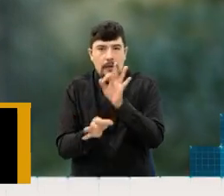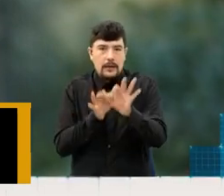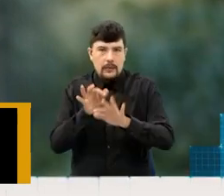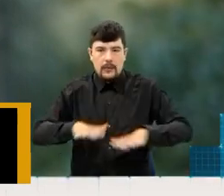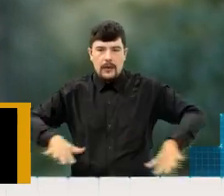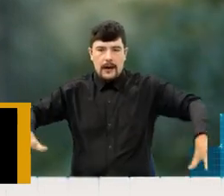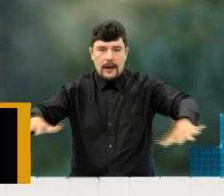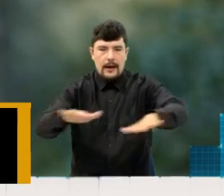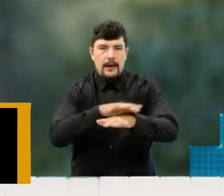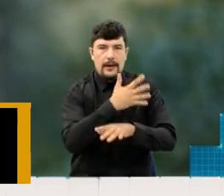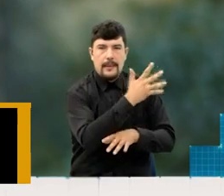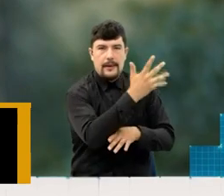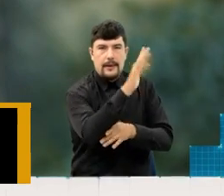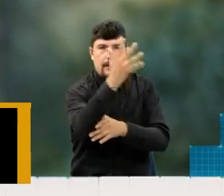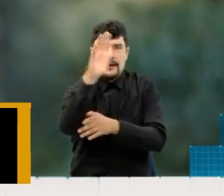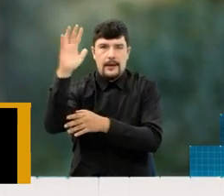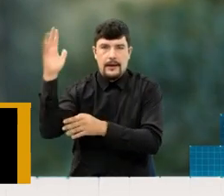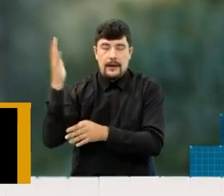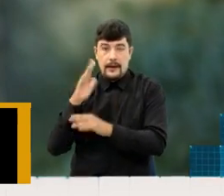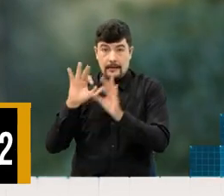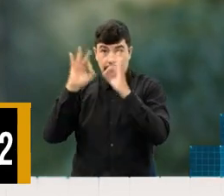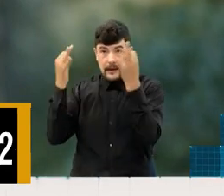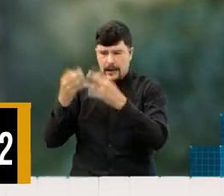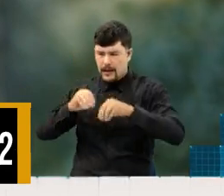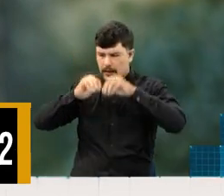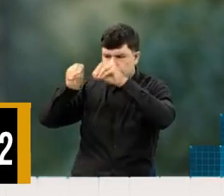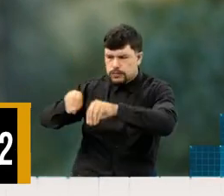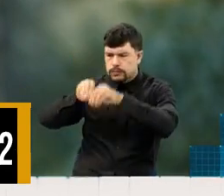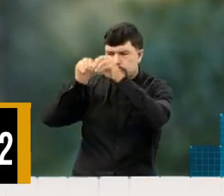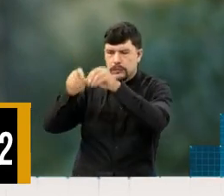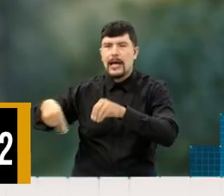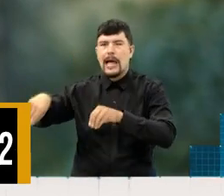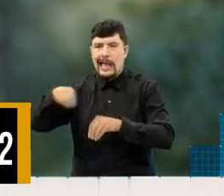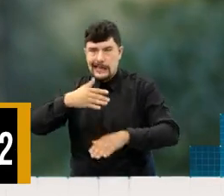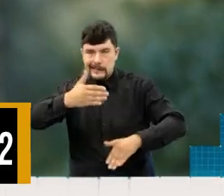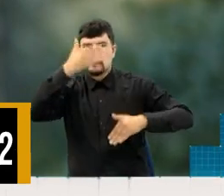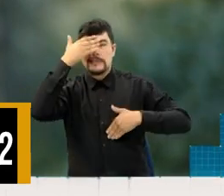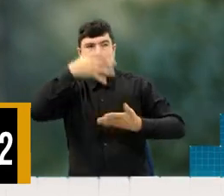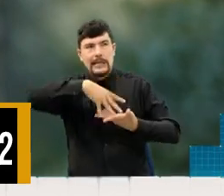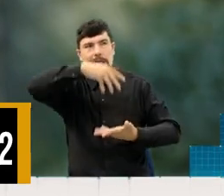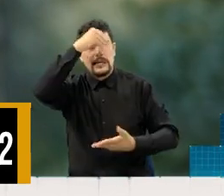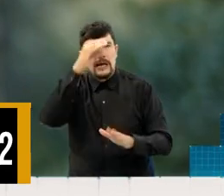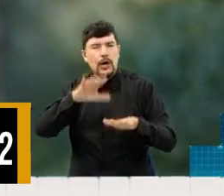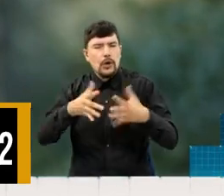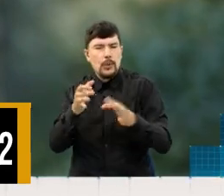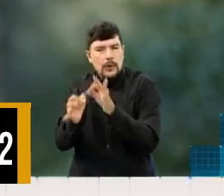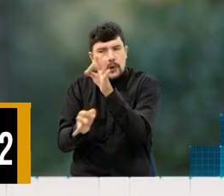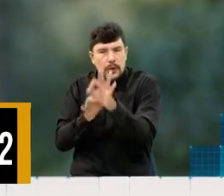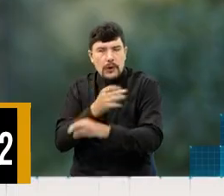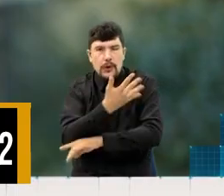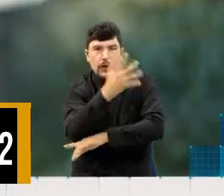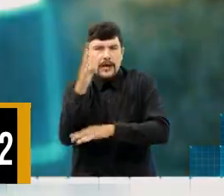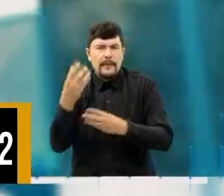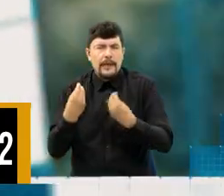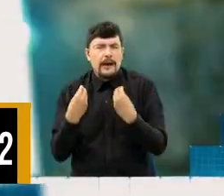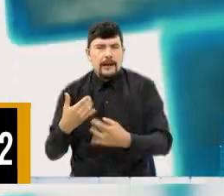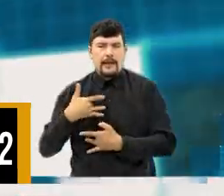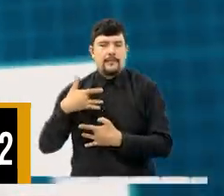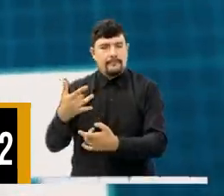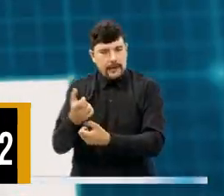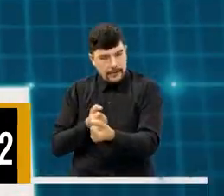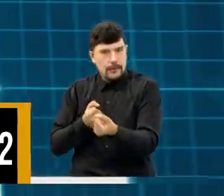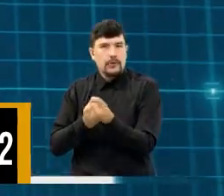se capacitan para el cuidado de los ecosistemas, contribuyendo de esta forma al desarrollo sostenible.